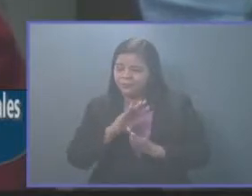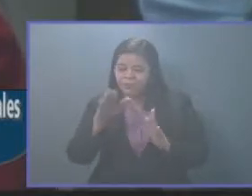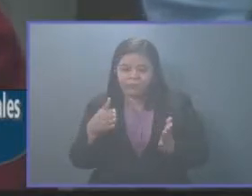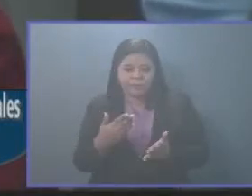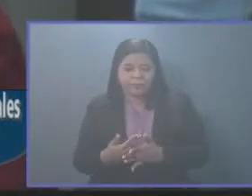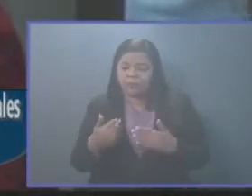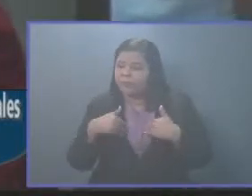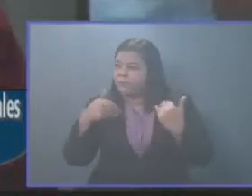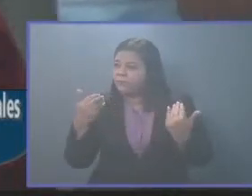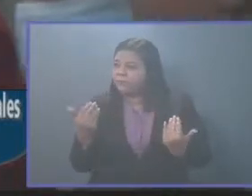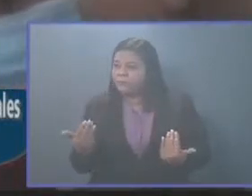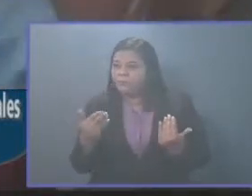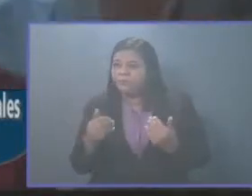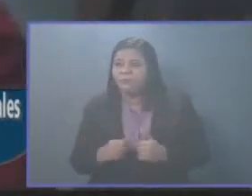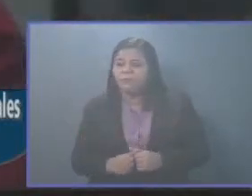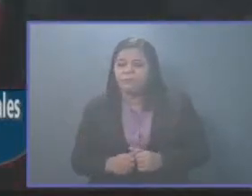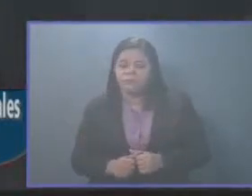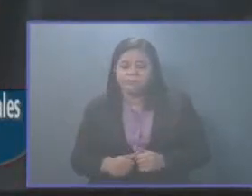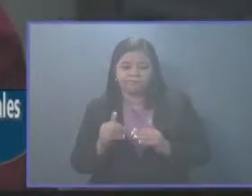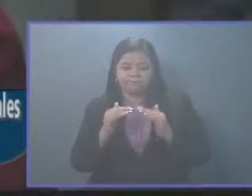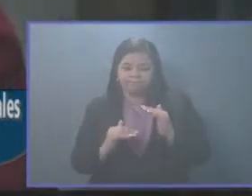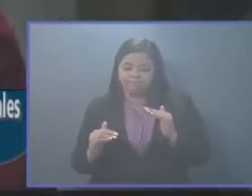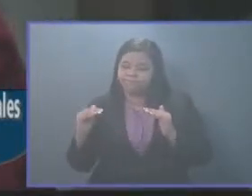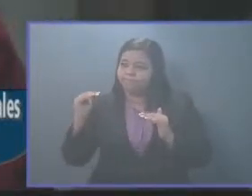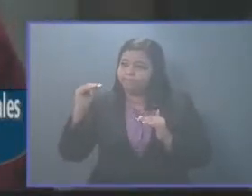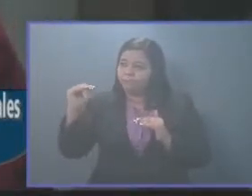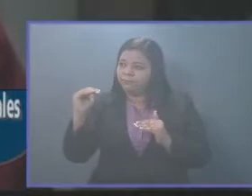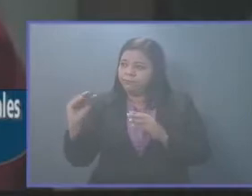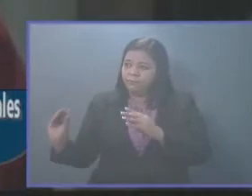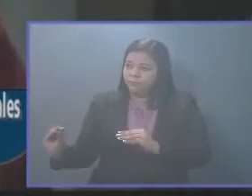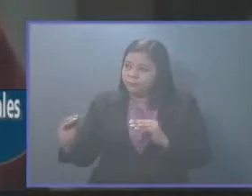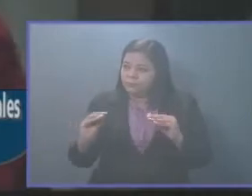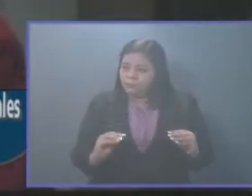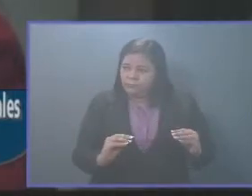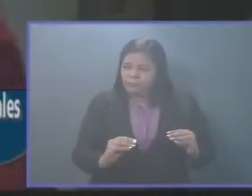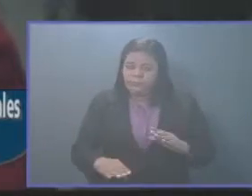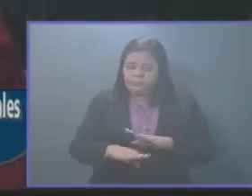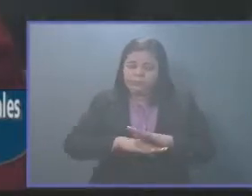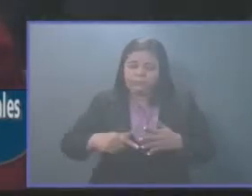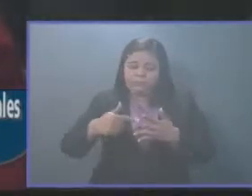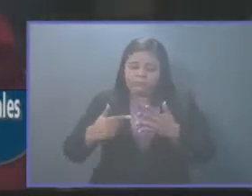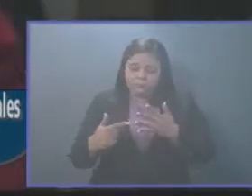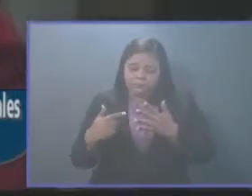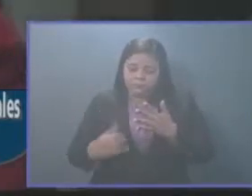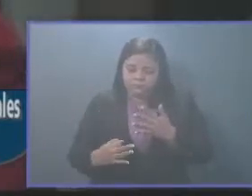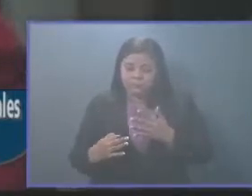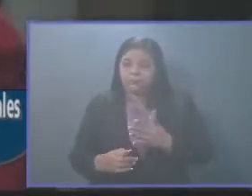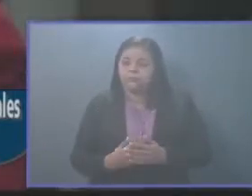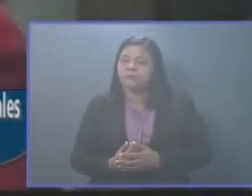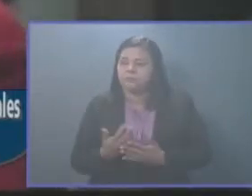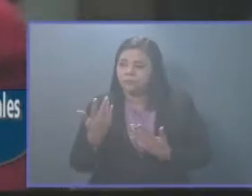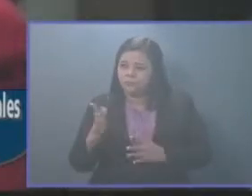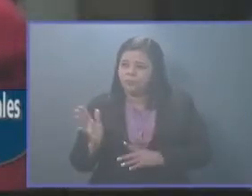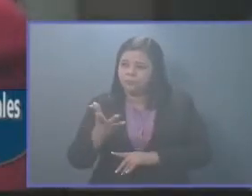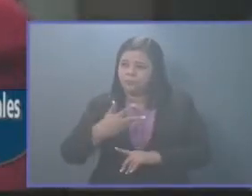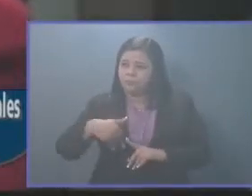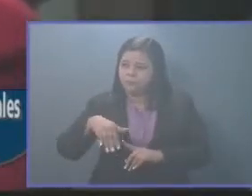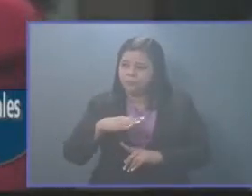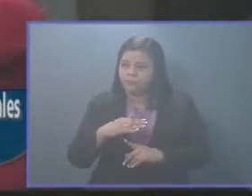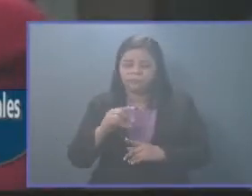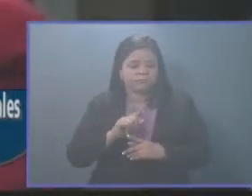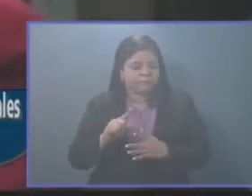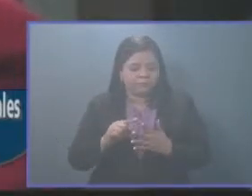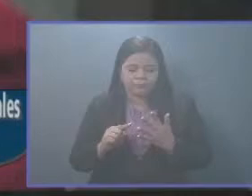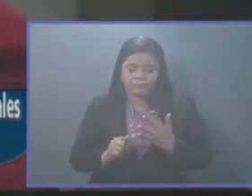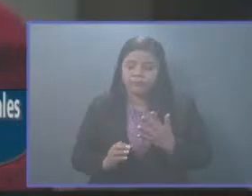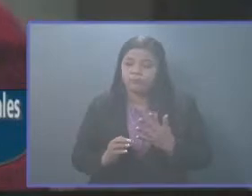tuvo ese nivel de ejecución conforme a la ley. Hay una situación de ilegalidad,